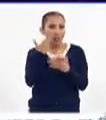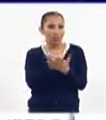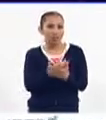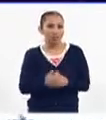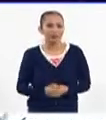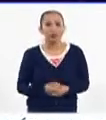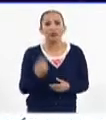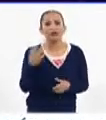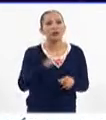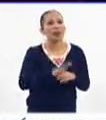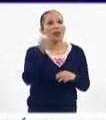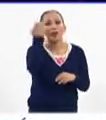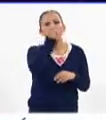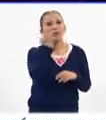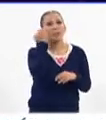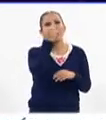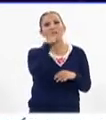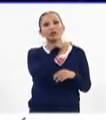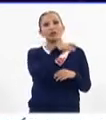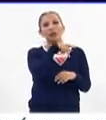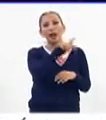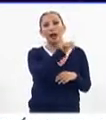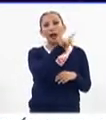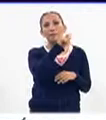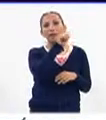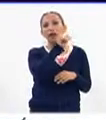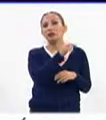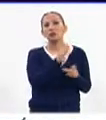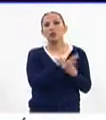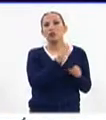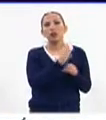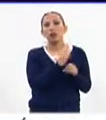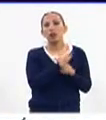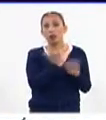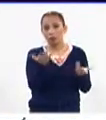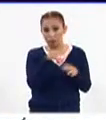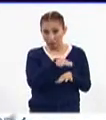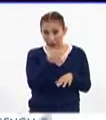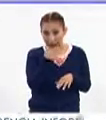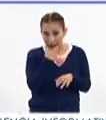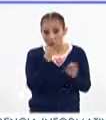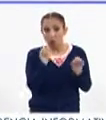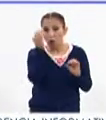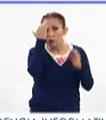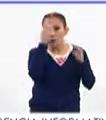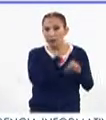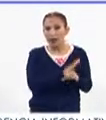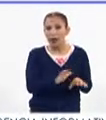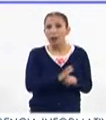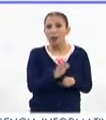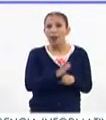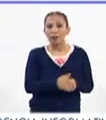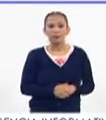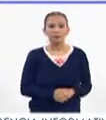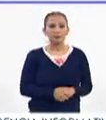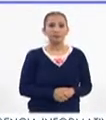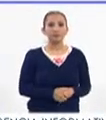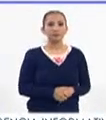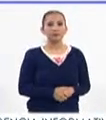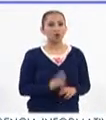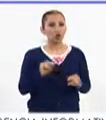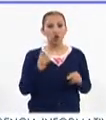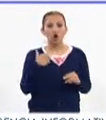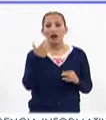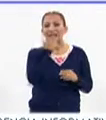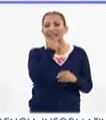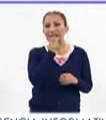¿Qué tipo de examen hiciste en Kaplan? ¿Sobre el inglés o sobre conocimientos generales? No,